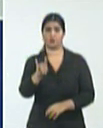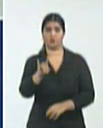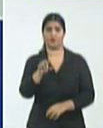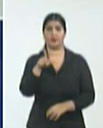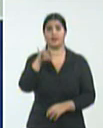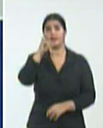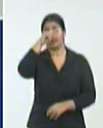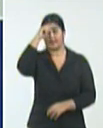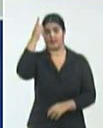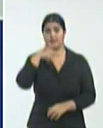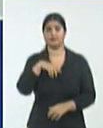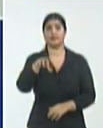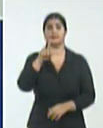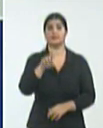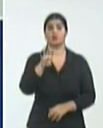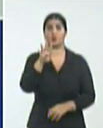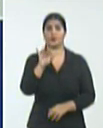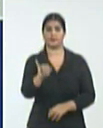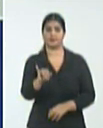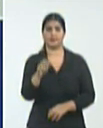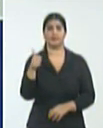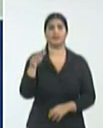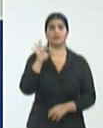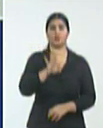Lisa 146, 10 de octubre